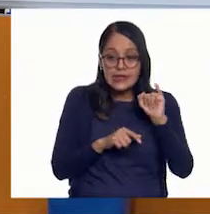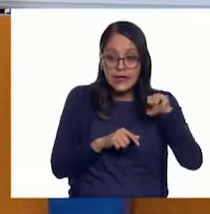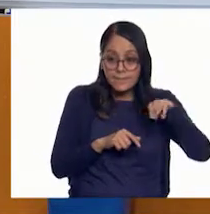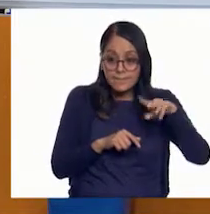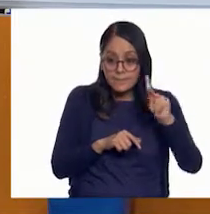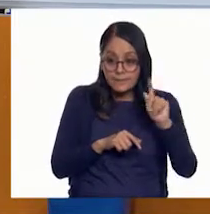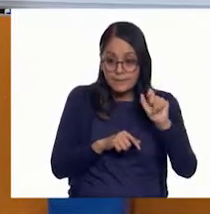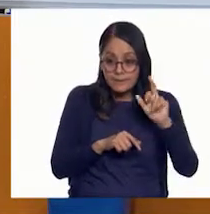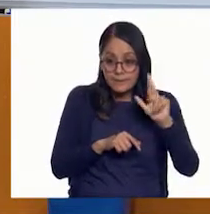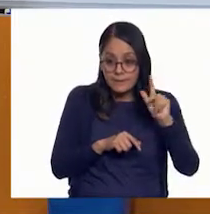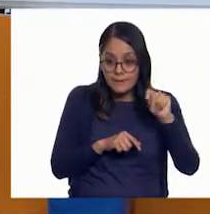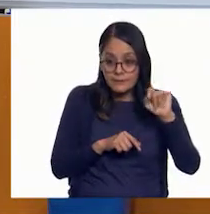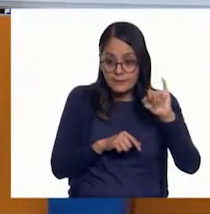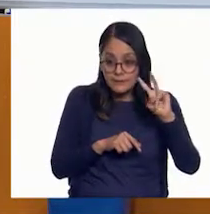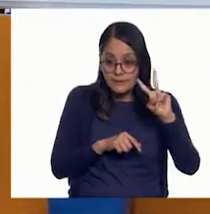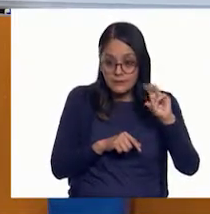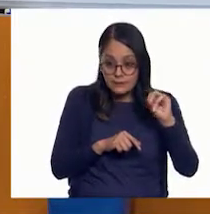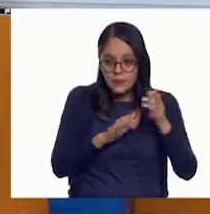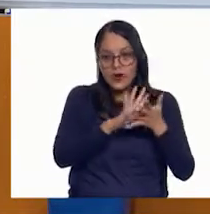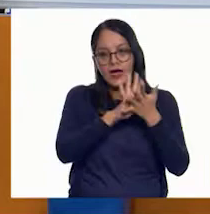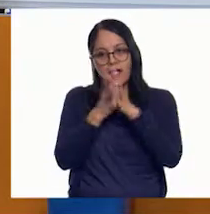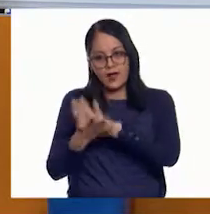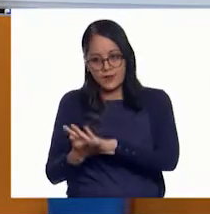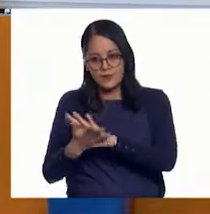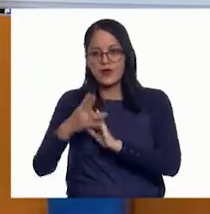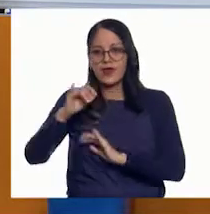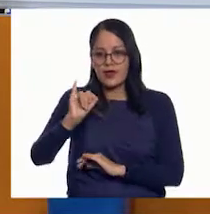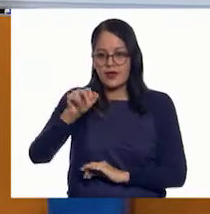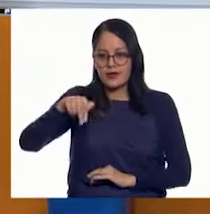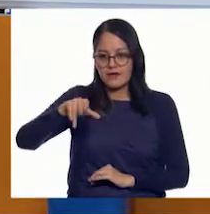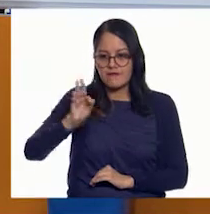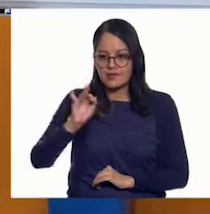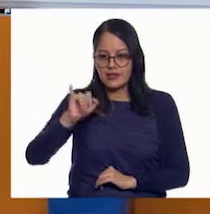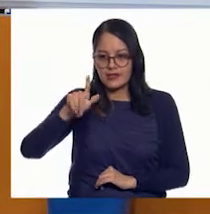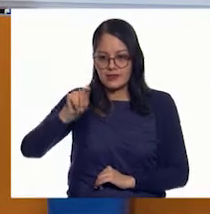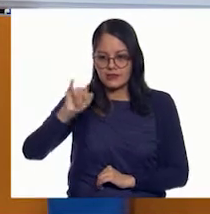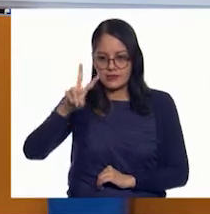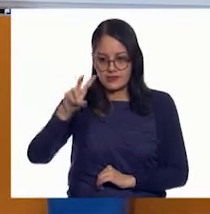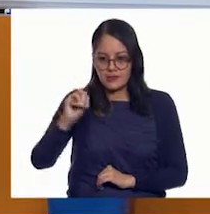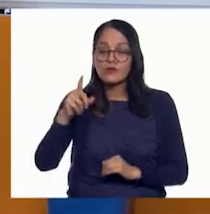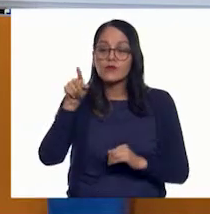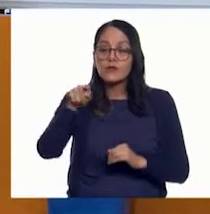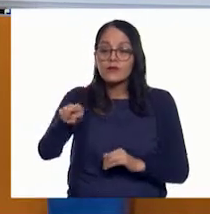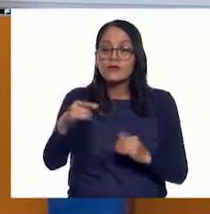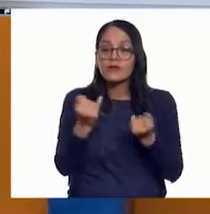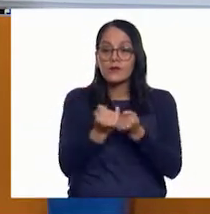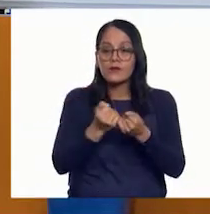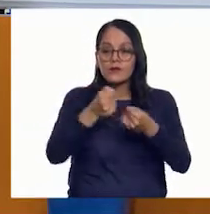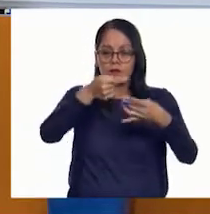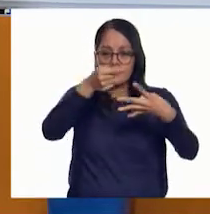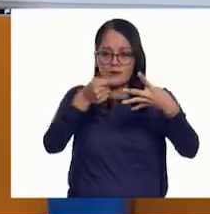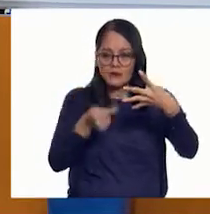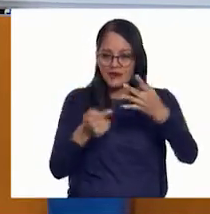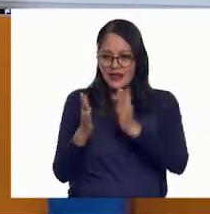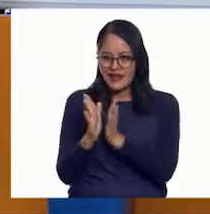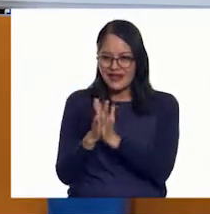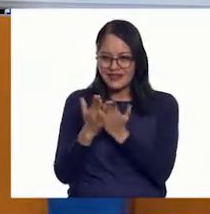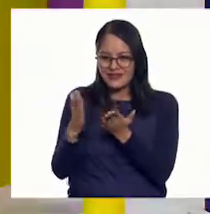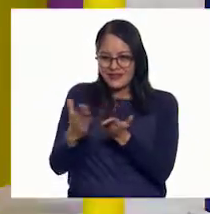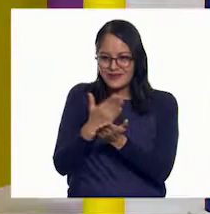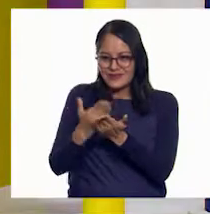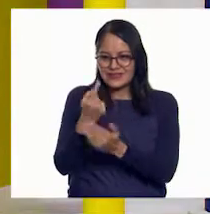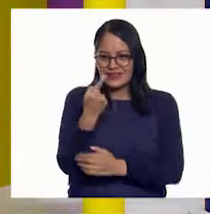cámbienlo a infinitivo. Y revisen cada uno de los puntos a considerar que vimos en la página